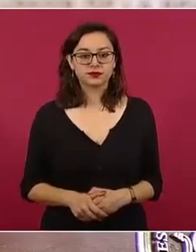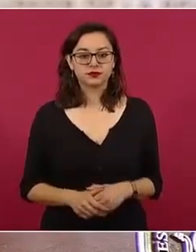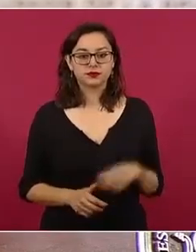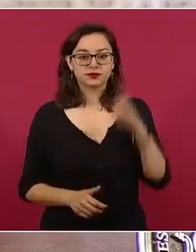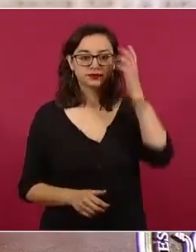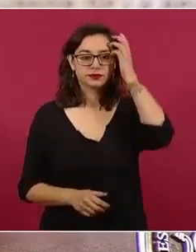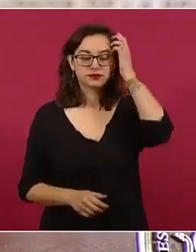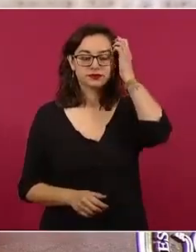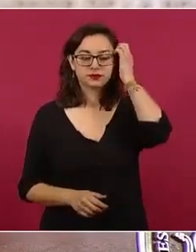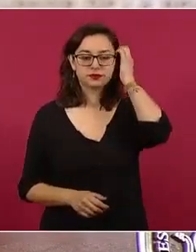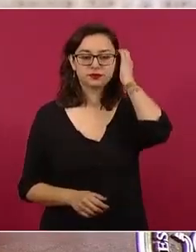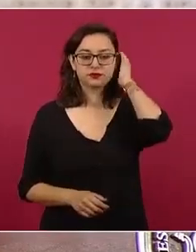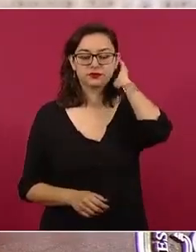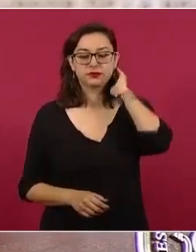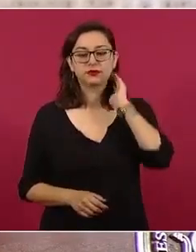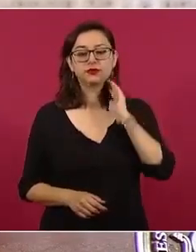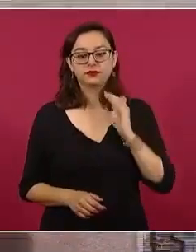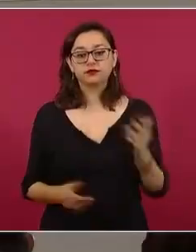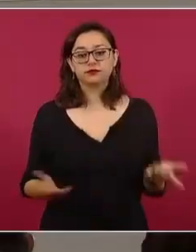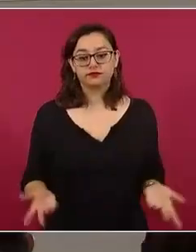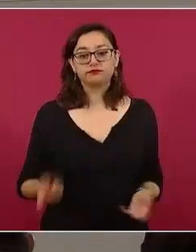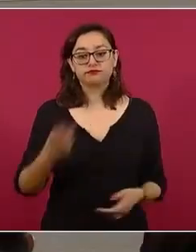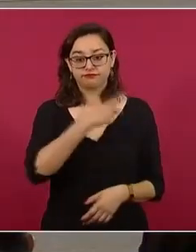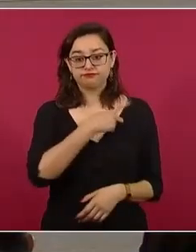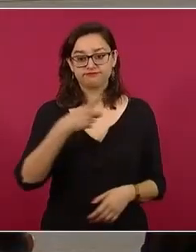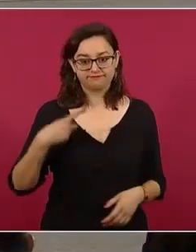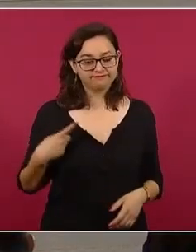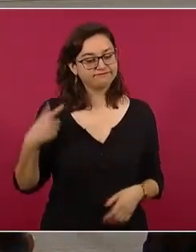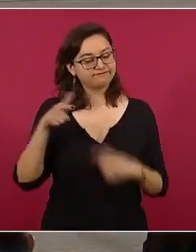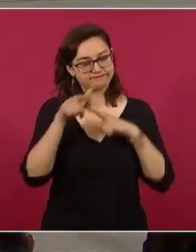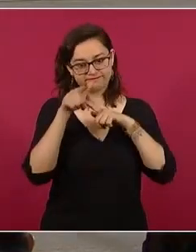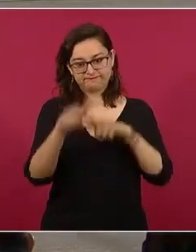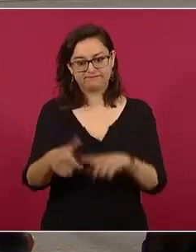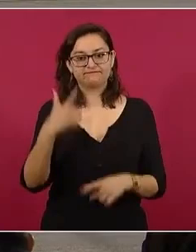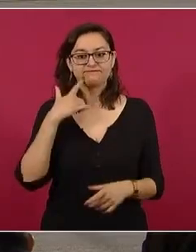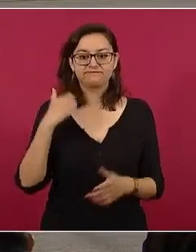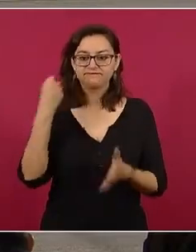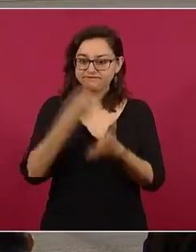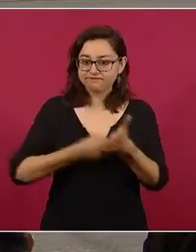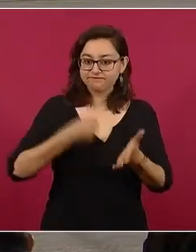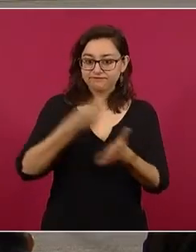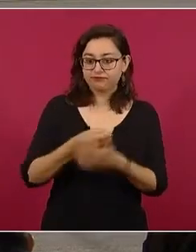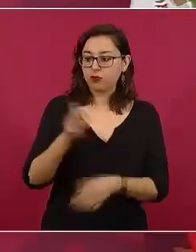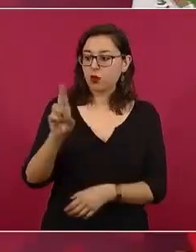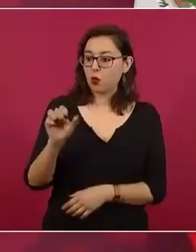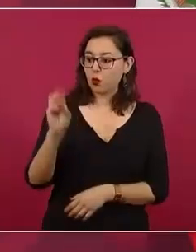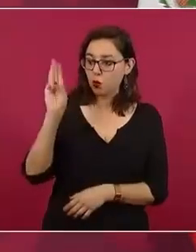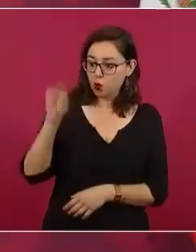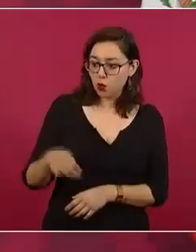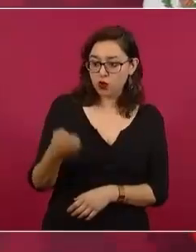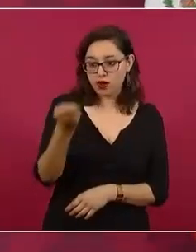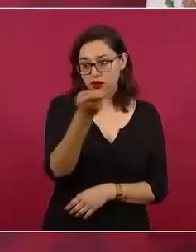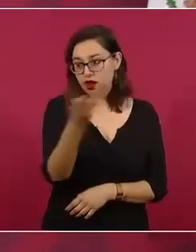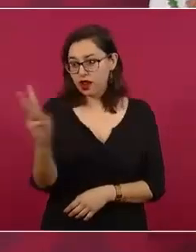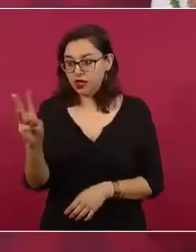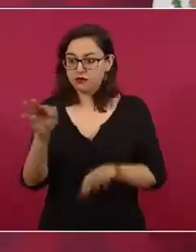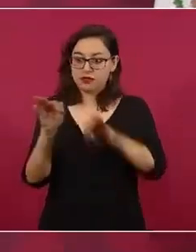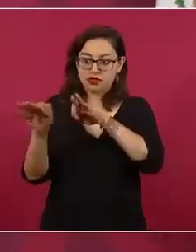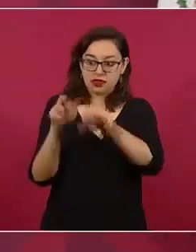hay que hacer eso y un llamado a los trabajadores, que le rindan homenaje a los